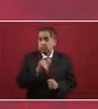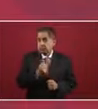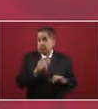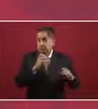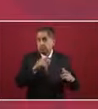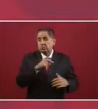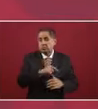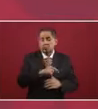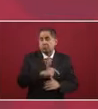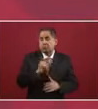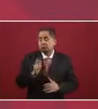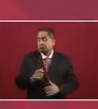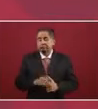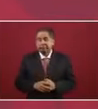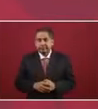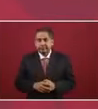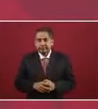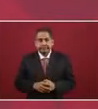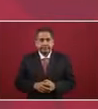el uso